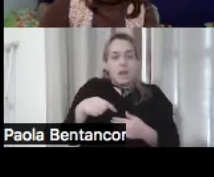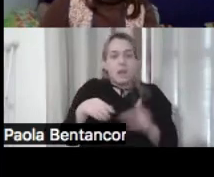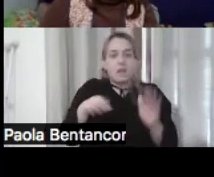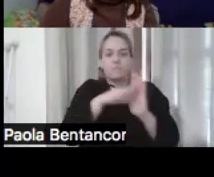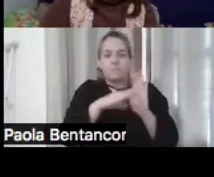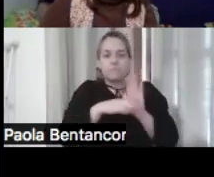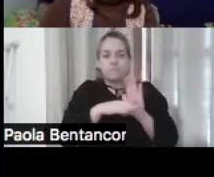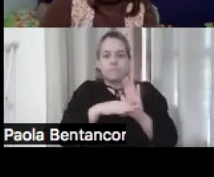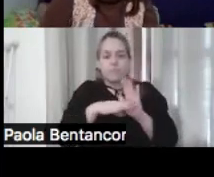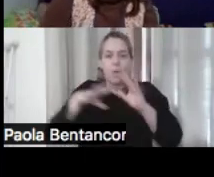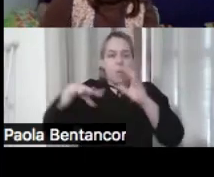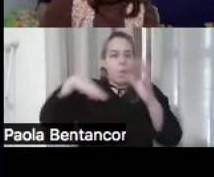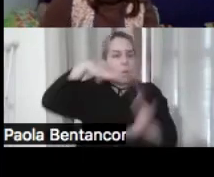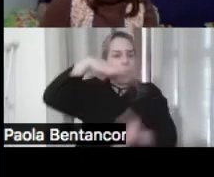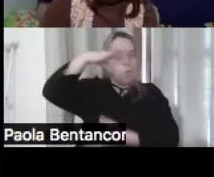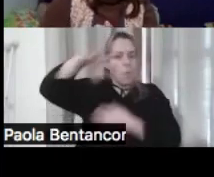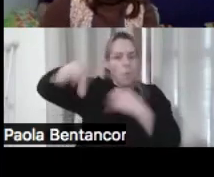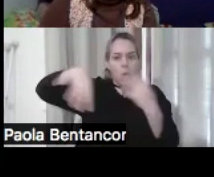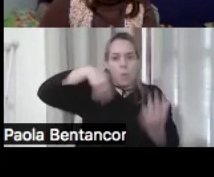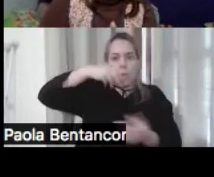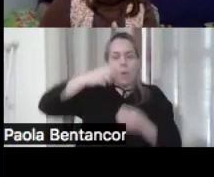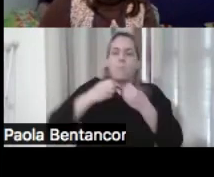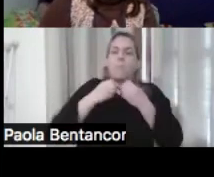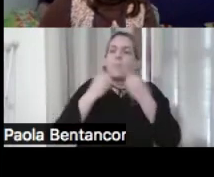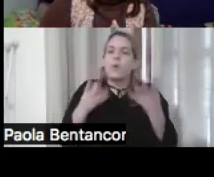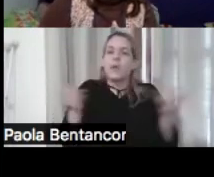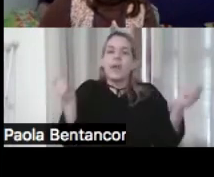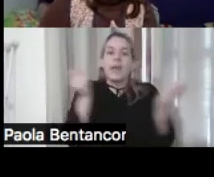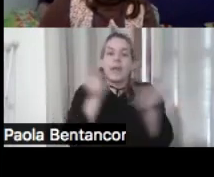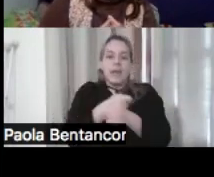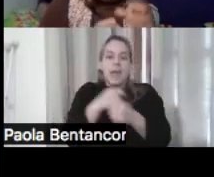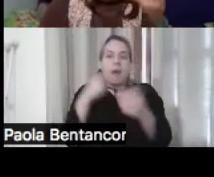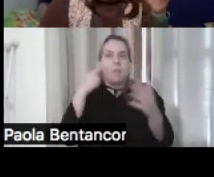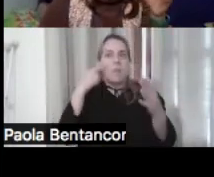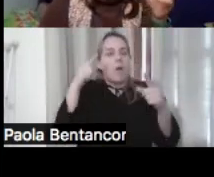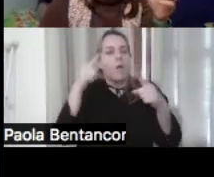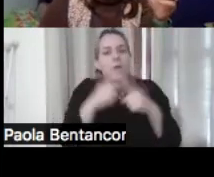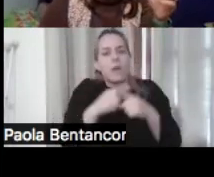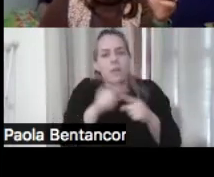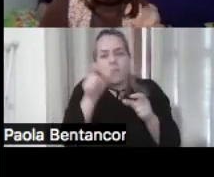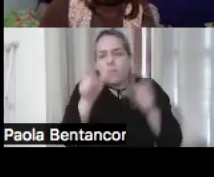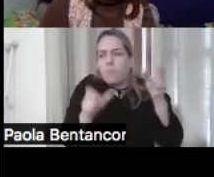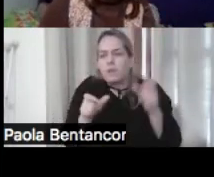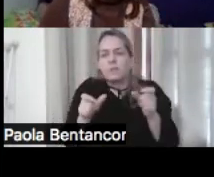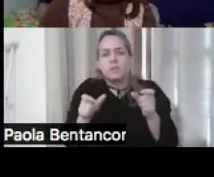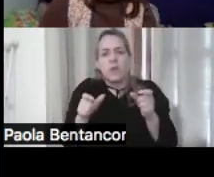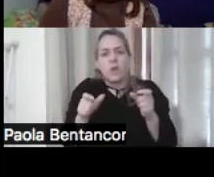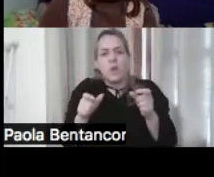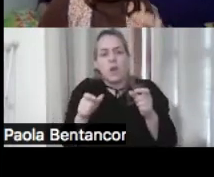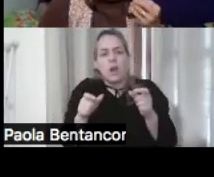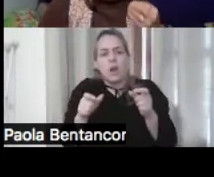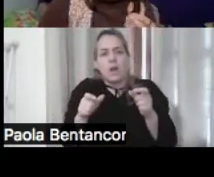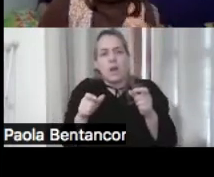primero que nada, cambiando la forma en que son vistas y tratadas las personas con discapacidad, anteponiendo el término